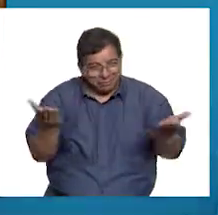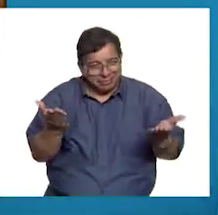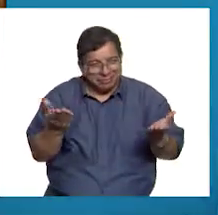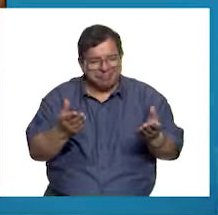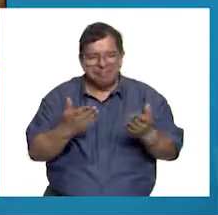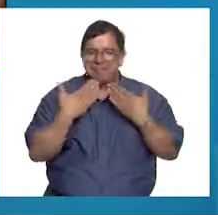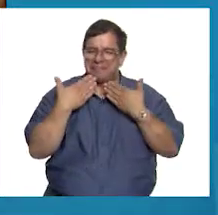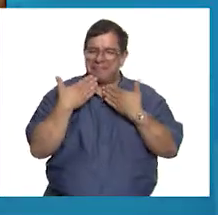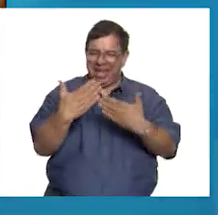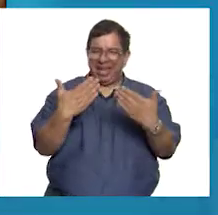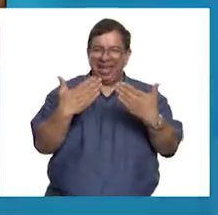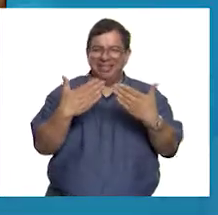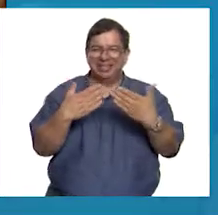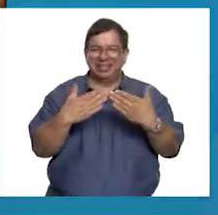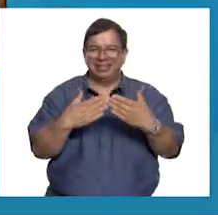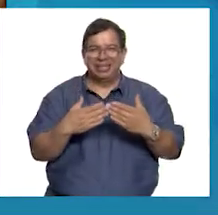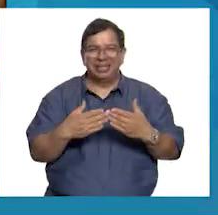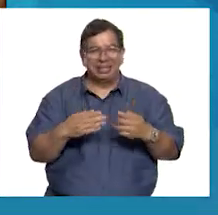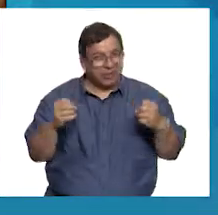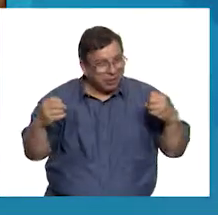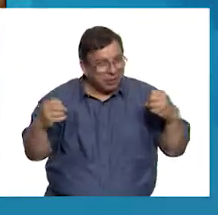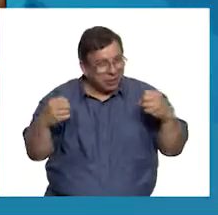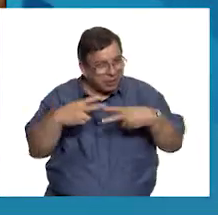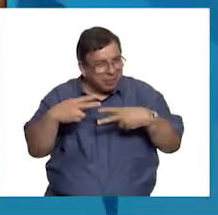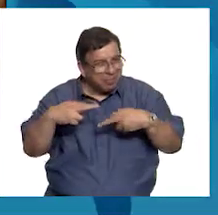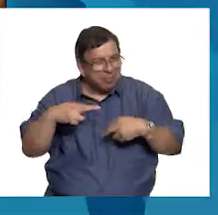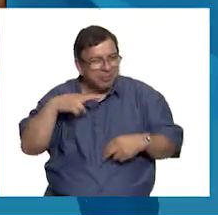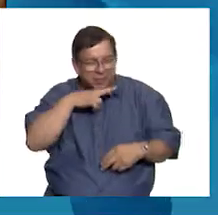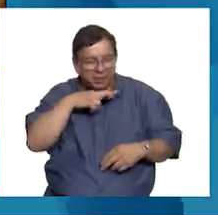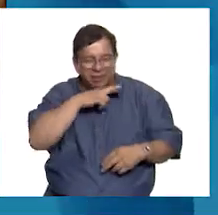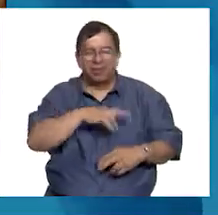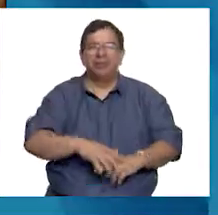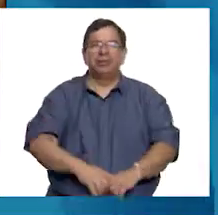¡Muy bien! ¡Nos vemos pronto!